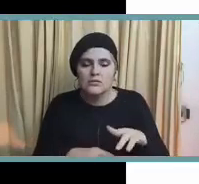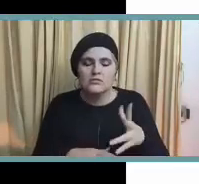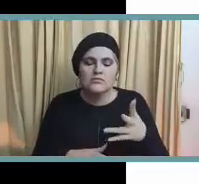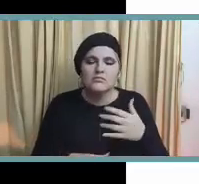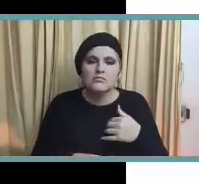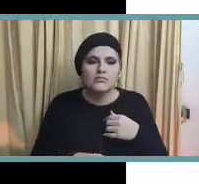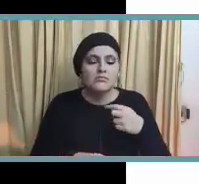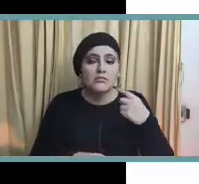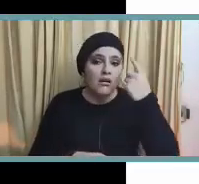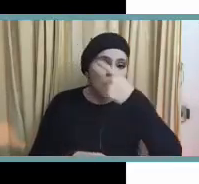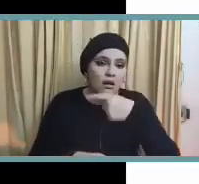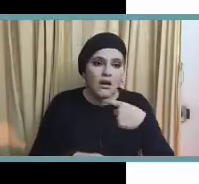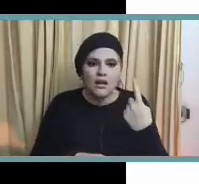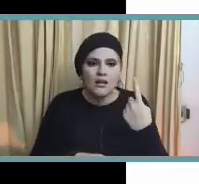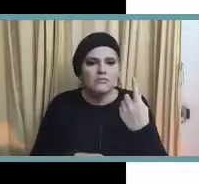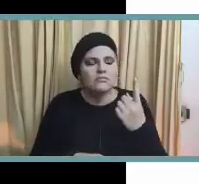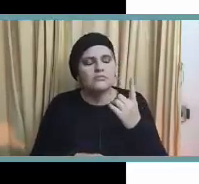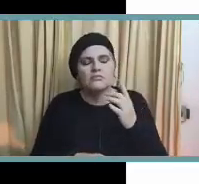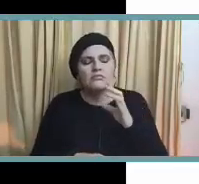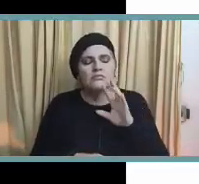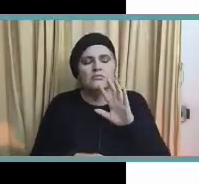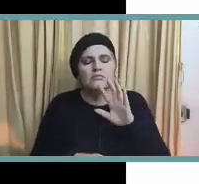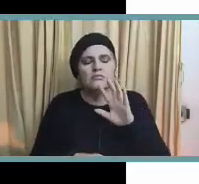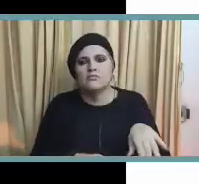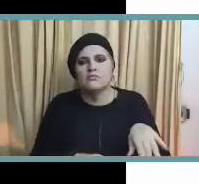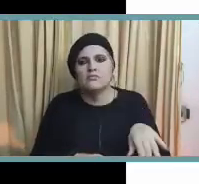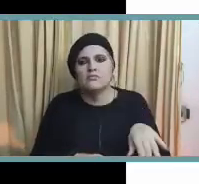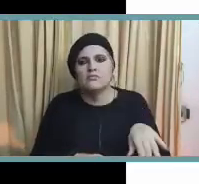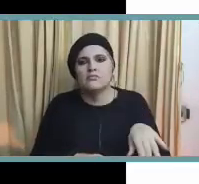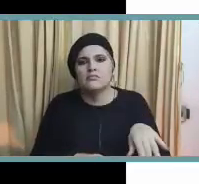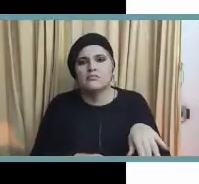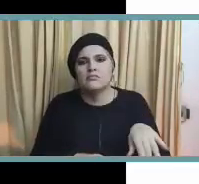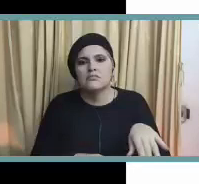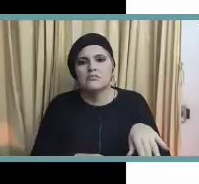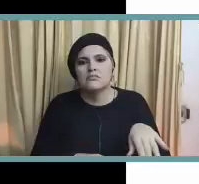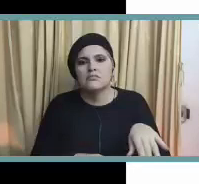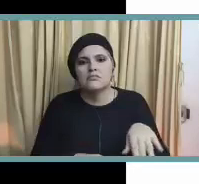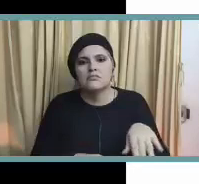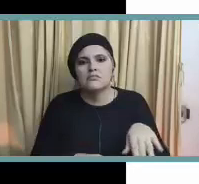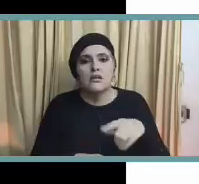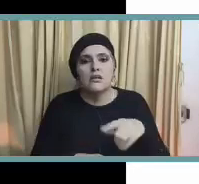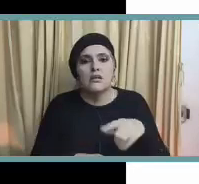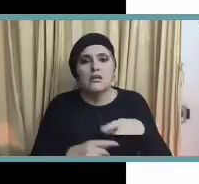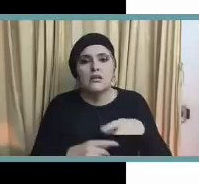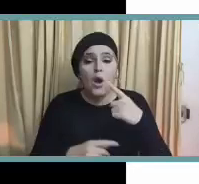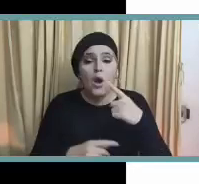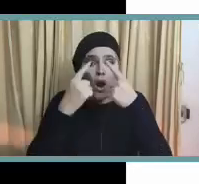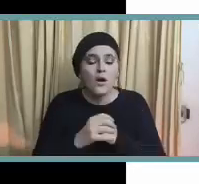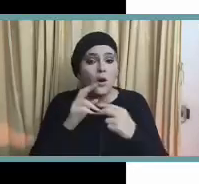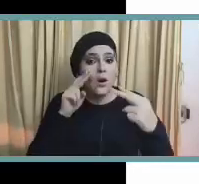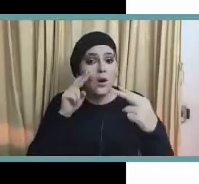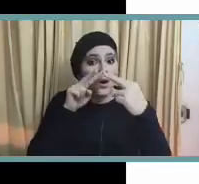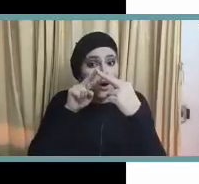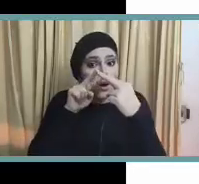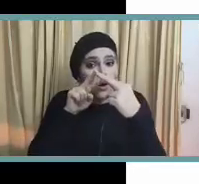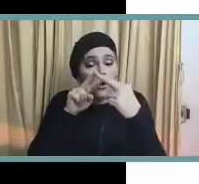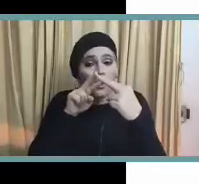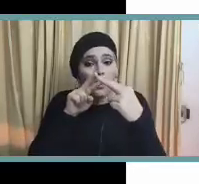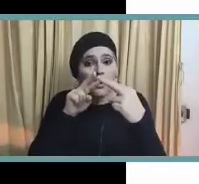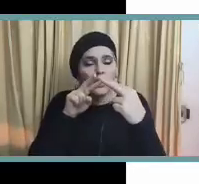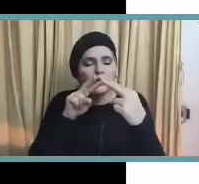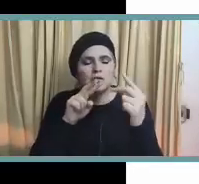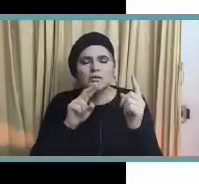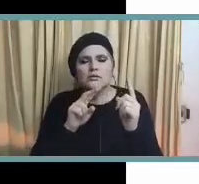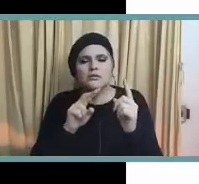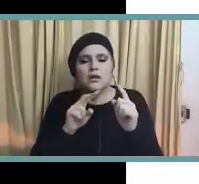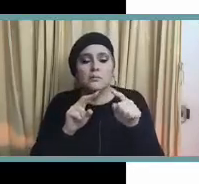humano, especialmente en los ojos. Y el contacto visual, el mirar ojo a ojo, es muy importante en esta edad